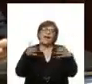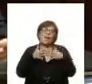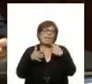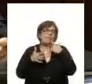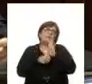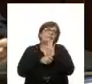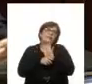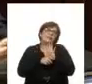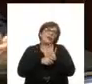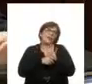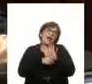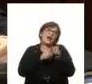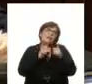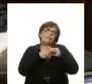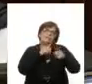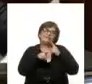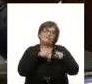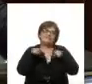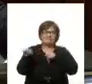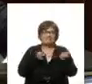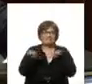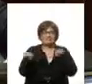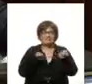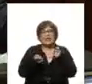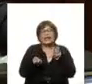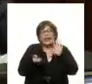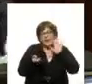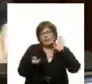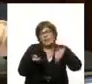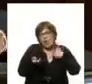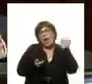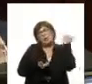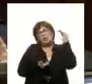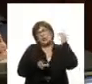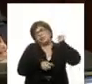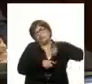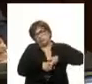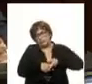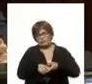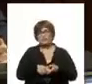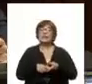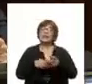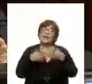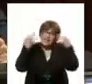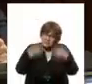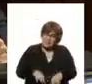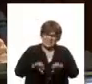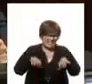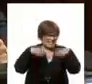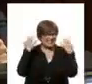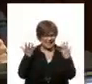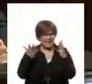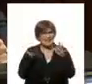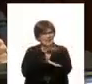satélites de su gobierno y acentuando sus rasgos de ejercicio del poder autoritario. Particularmente grave